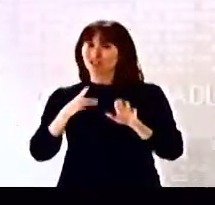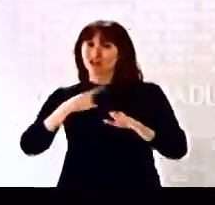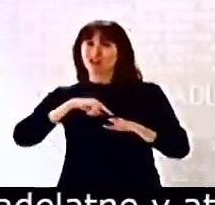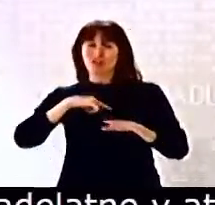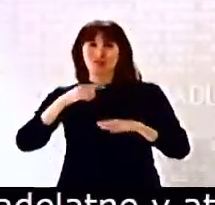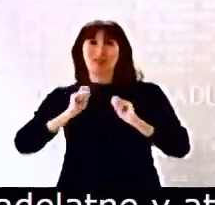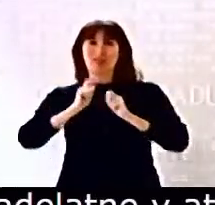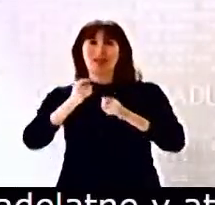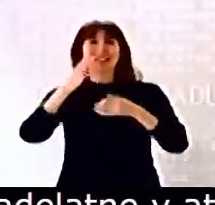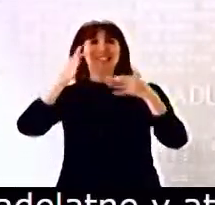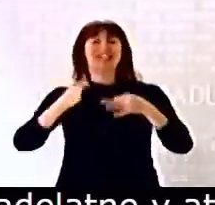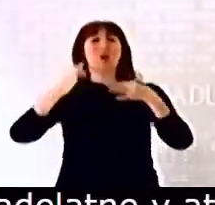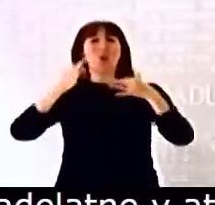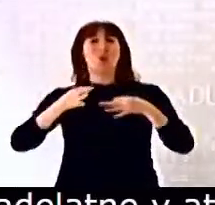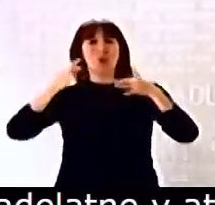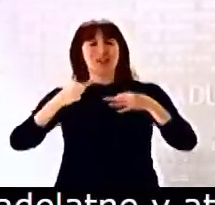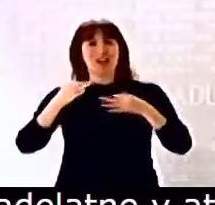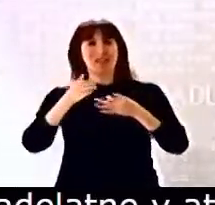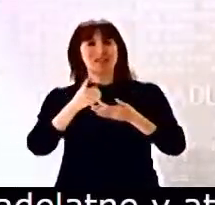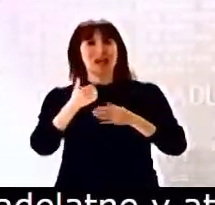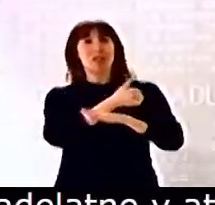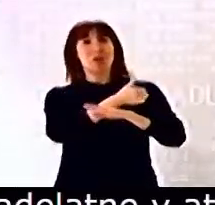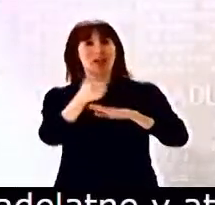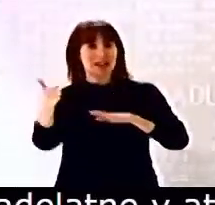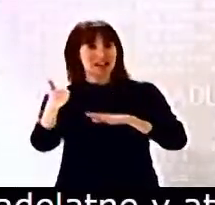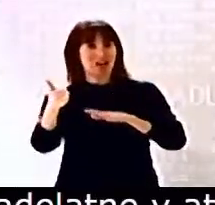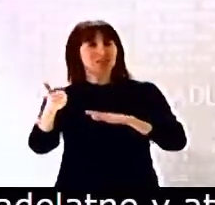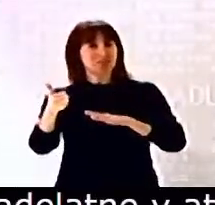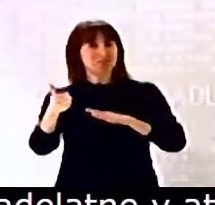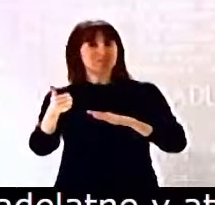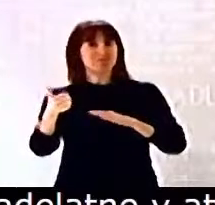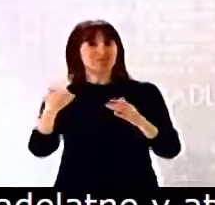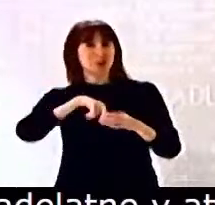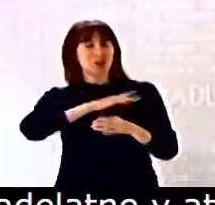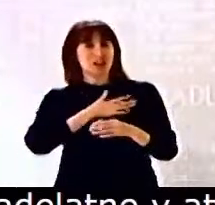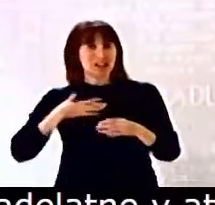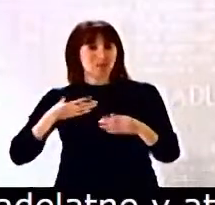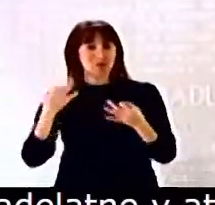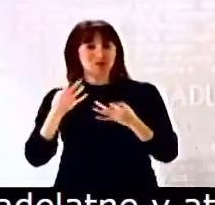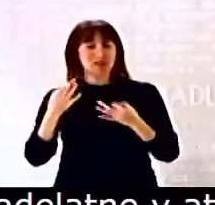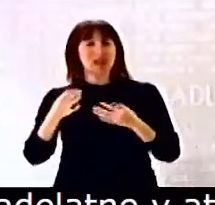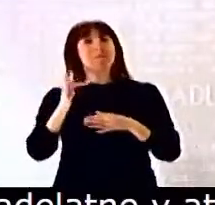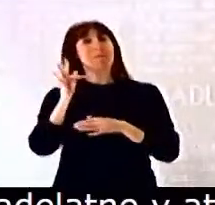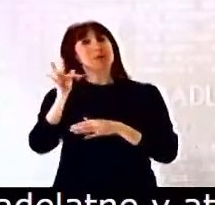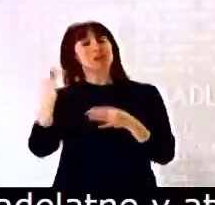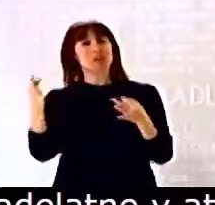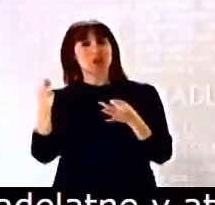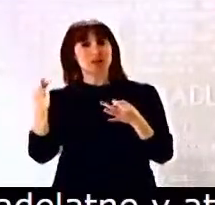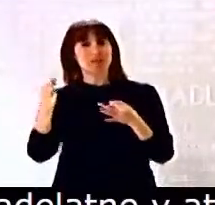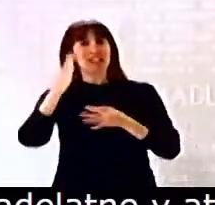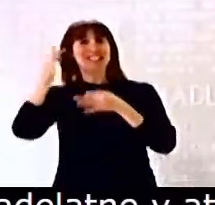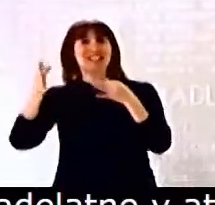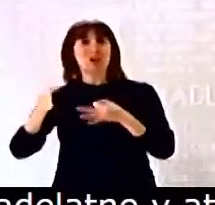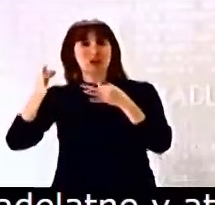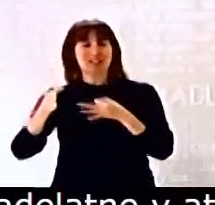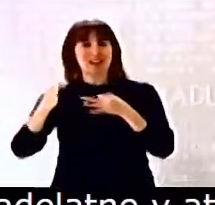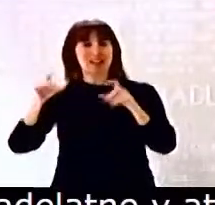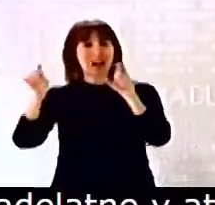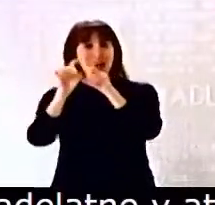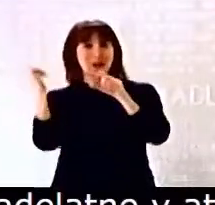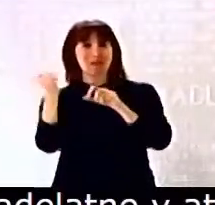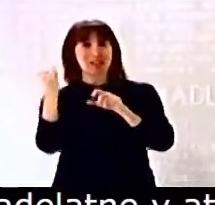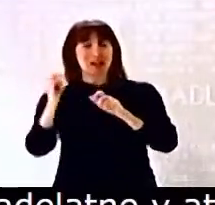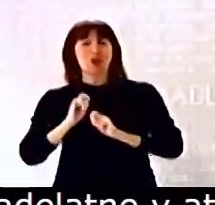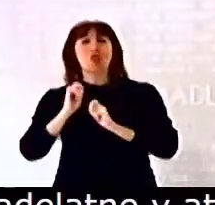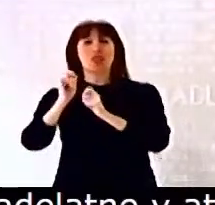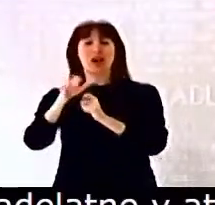a la ciudadanía con todas las incertidumbres que tiene esta pandemia. Y también es muy bueno que le demos certidumbre a los empresarios